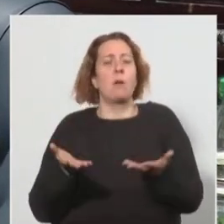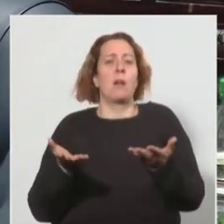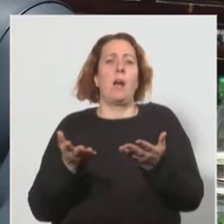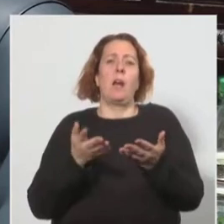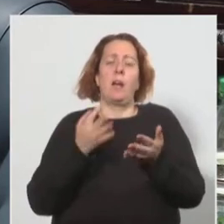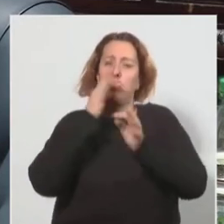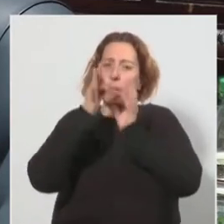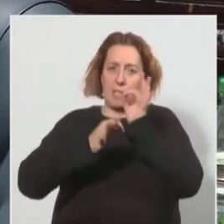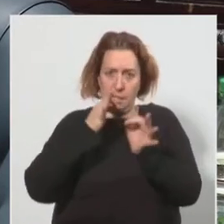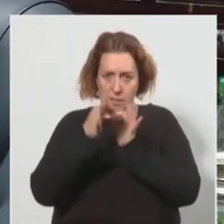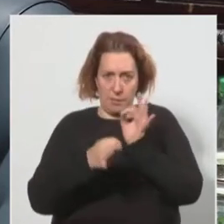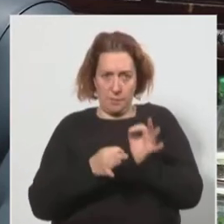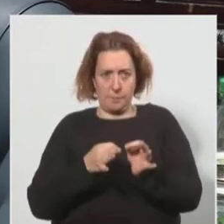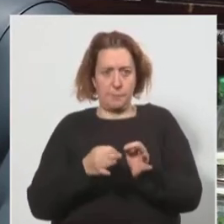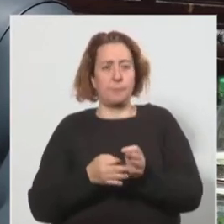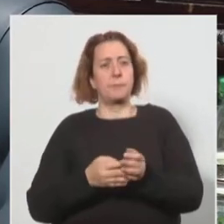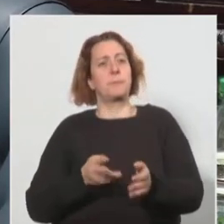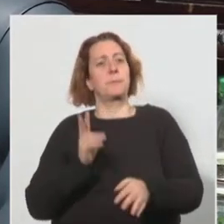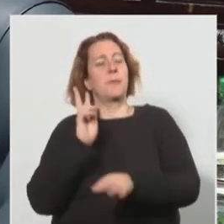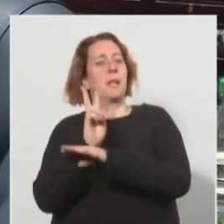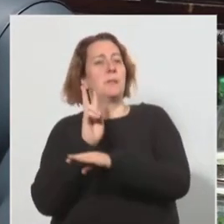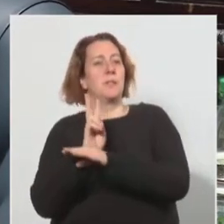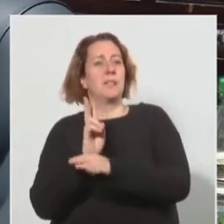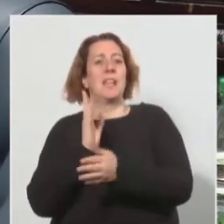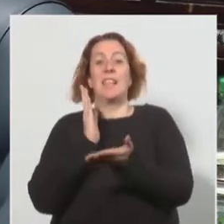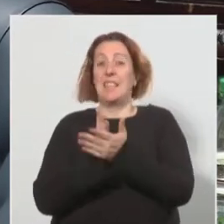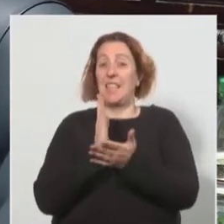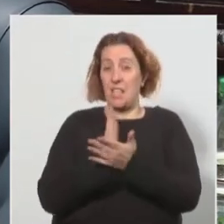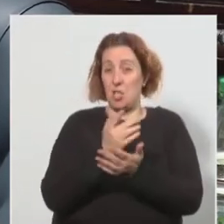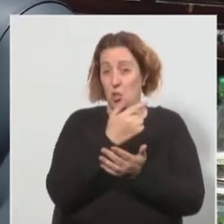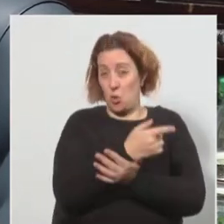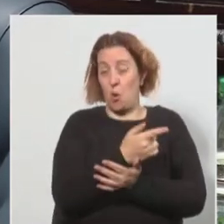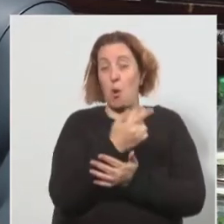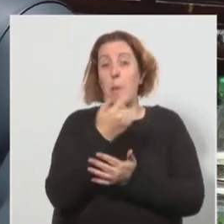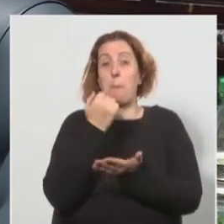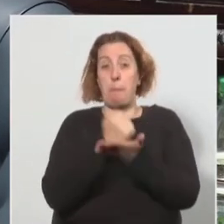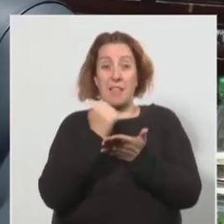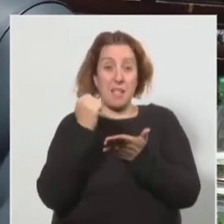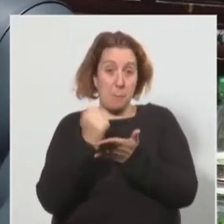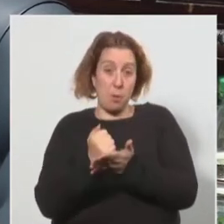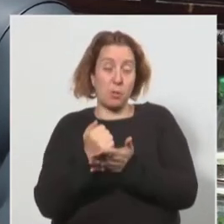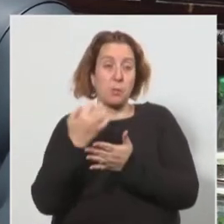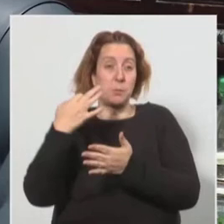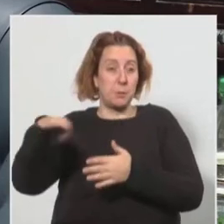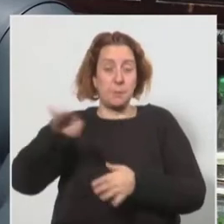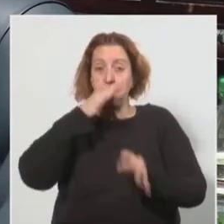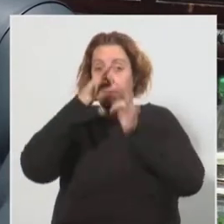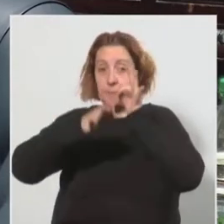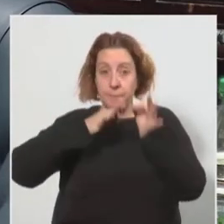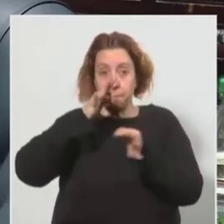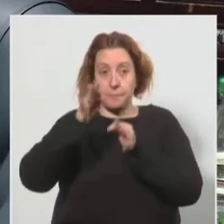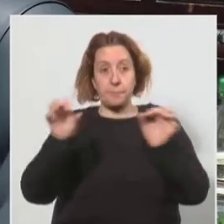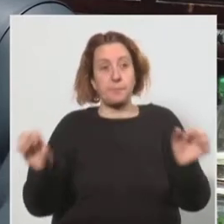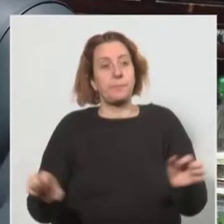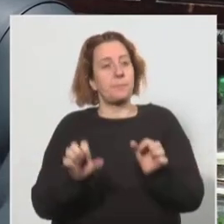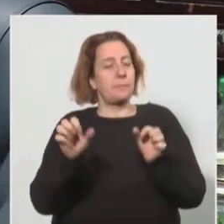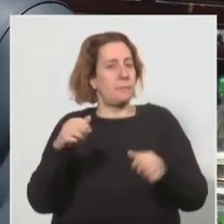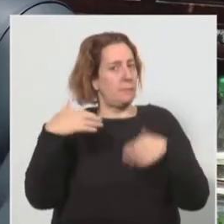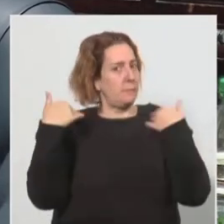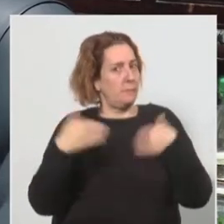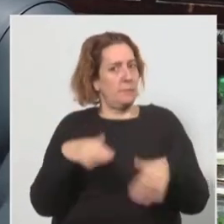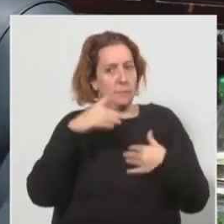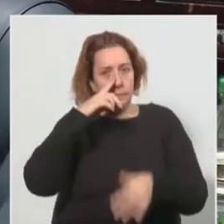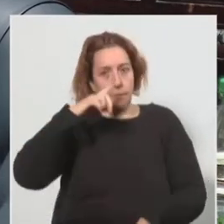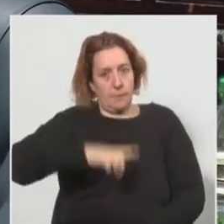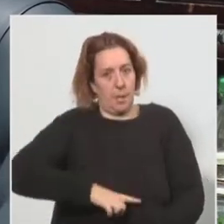defensa enconada del supuesto derecho que tenía Marcet al pasaporte como una única explicación de la actuación